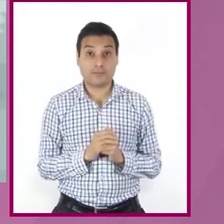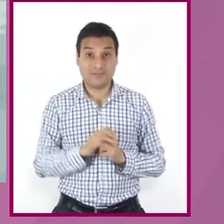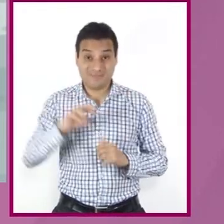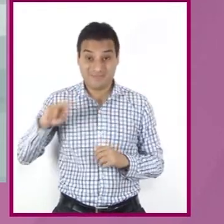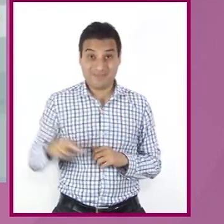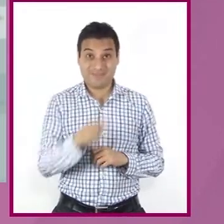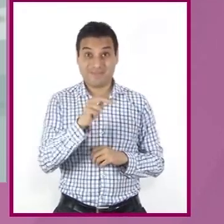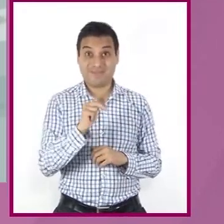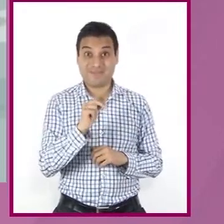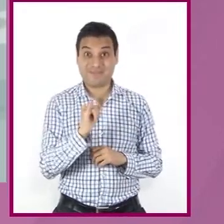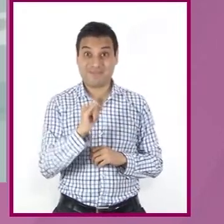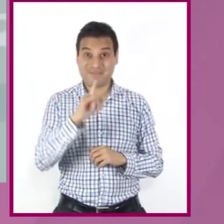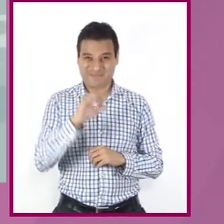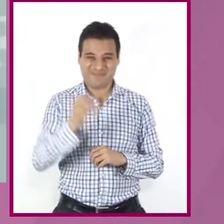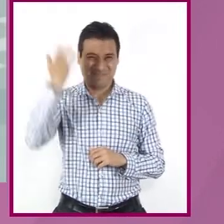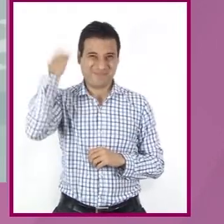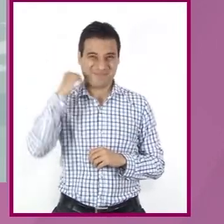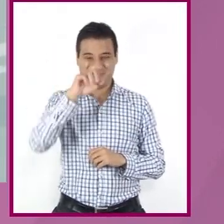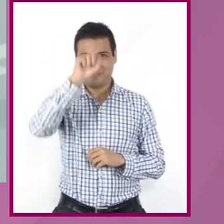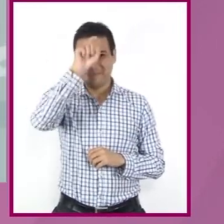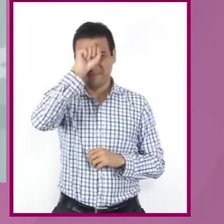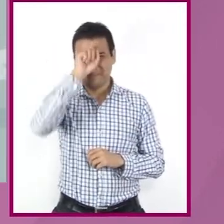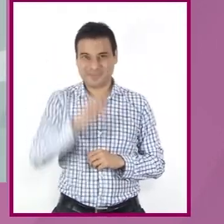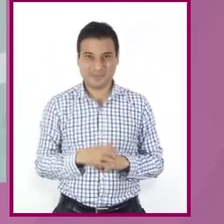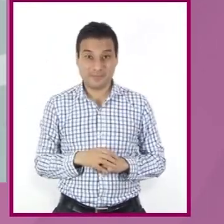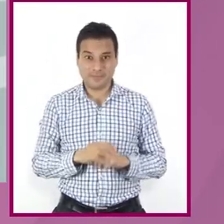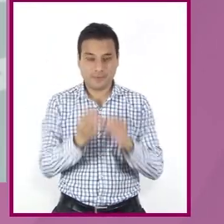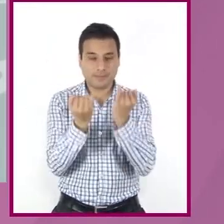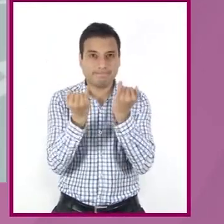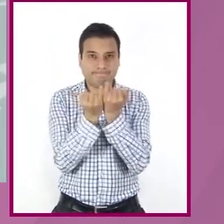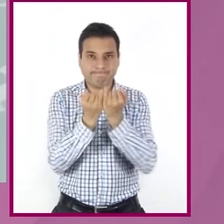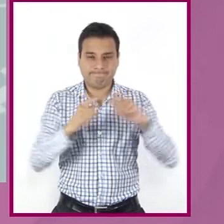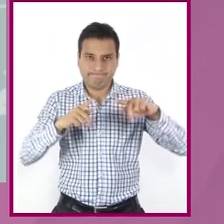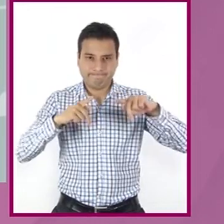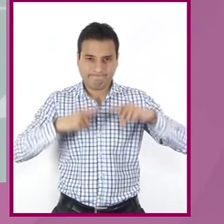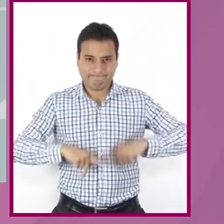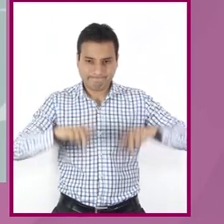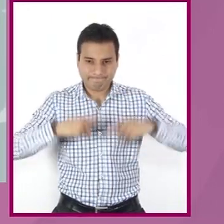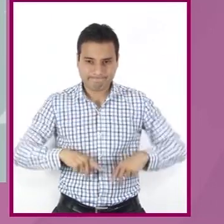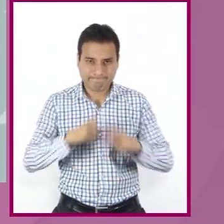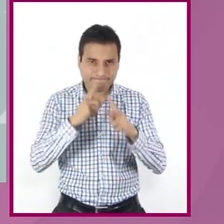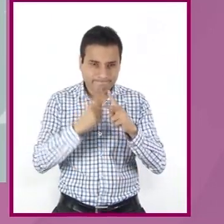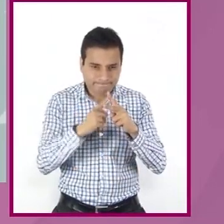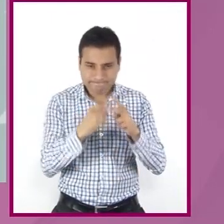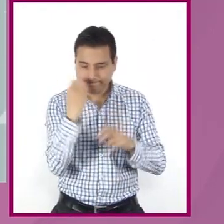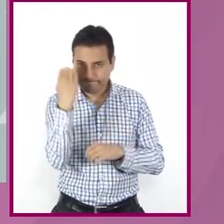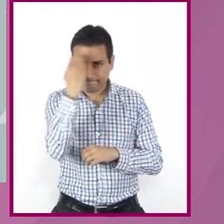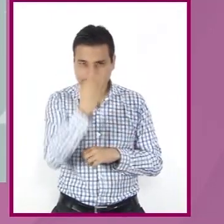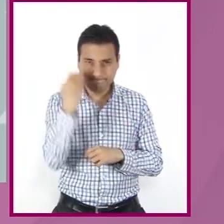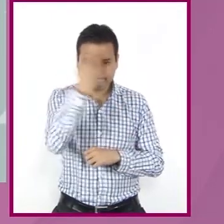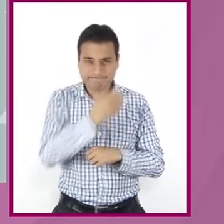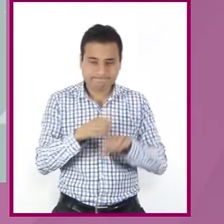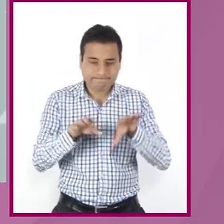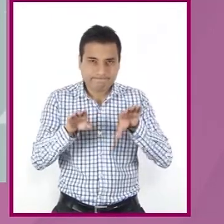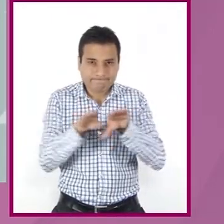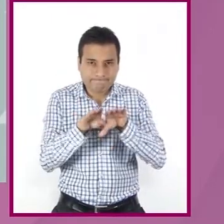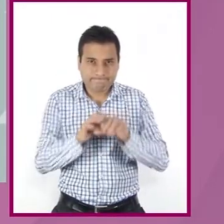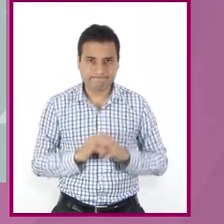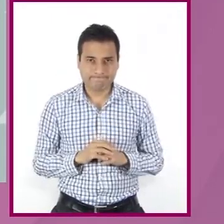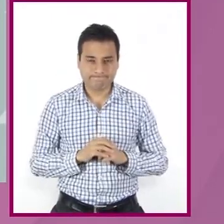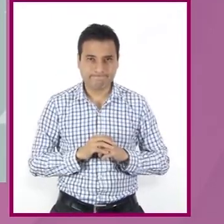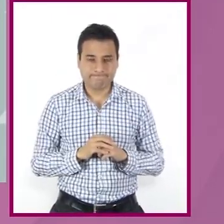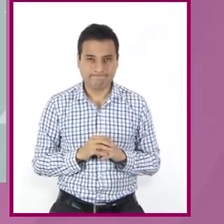el río Nilo en el Antiguo Egipto obligaban a los agrimensores o tensadores de cuerda, como los llamó